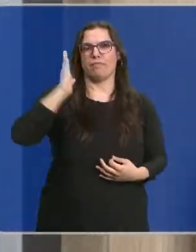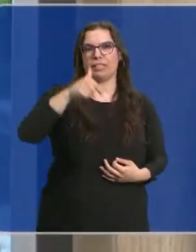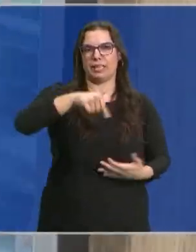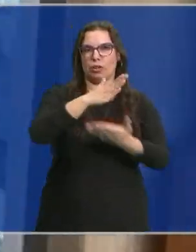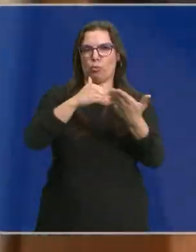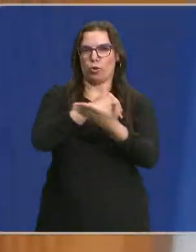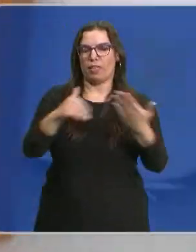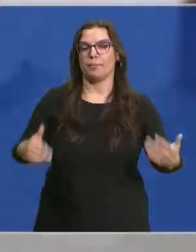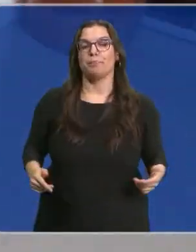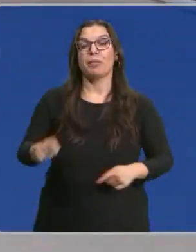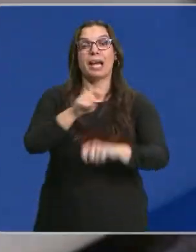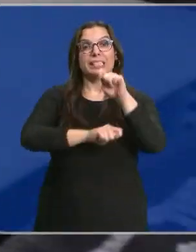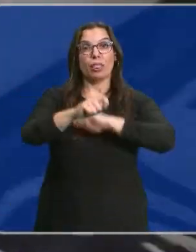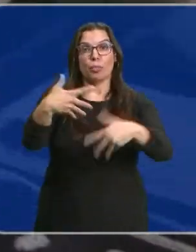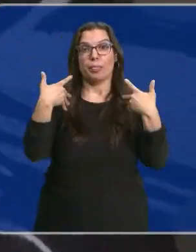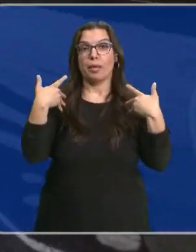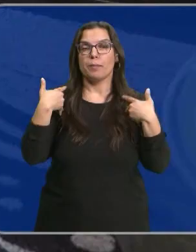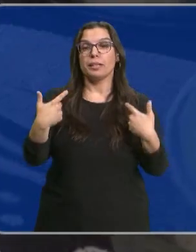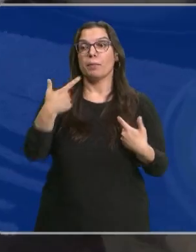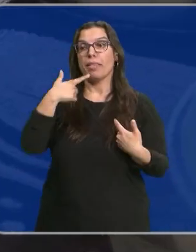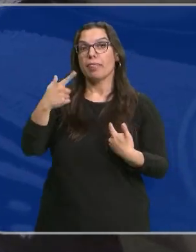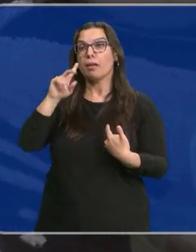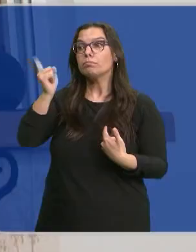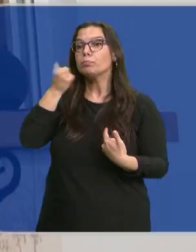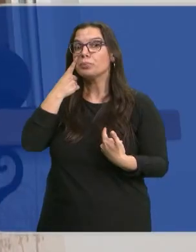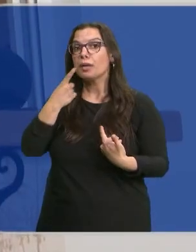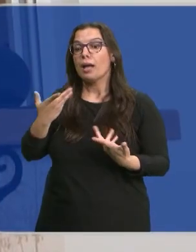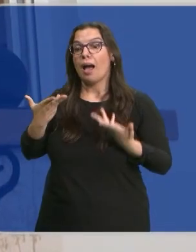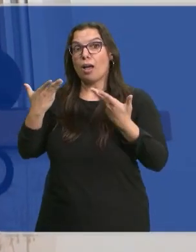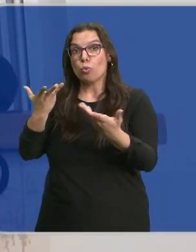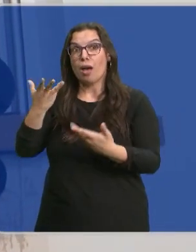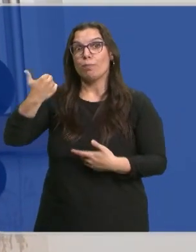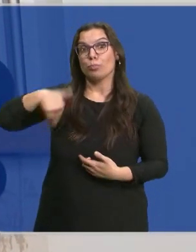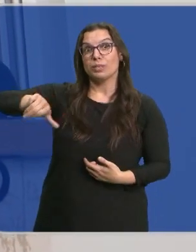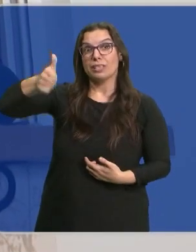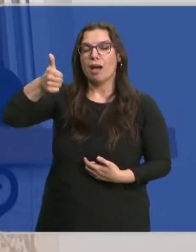comunidad. Desde la Asociación de Víctimas reciben esta noticia con sensación agridulce.